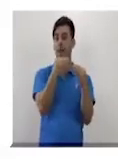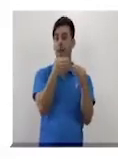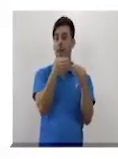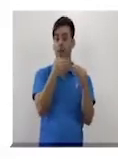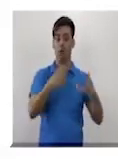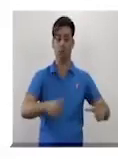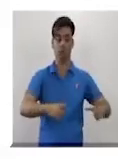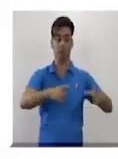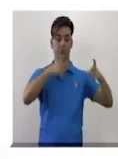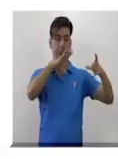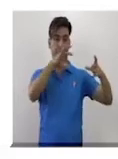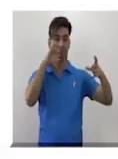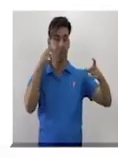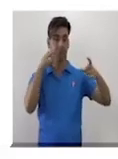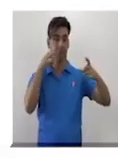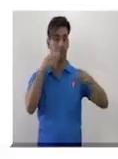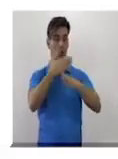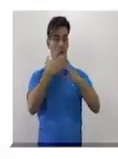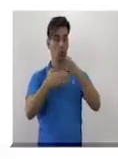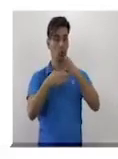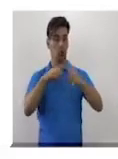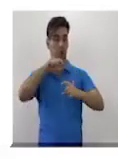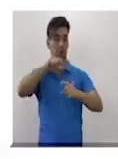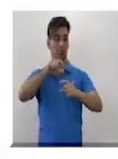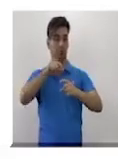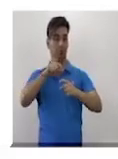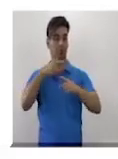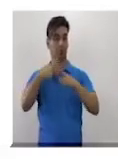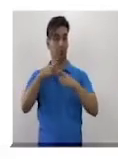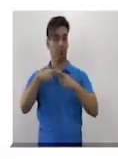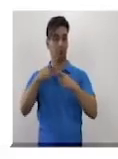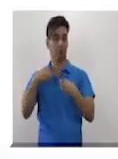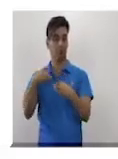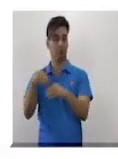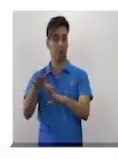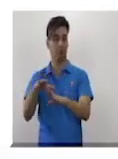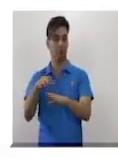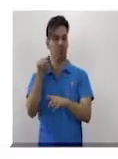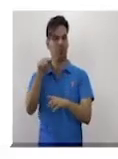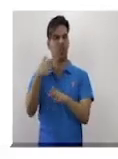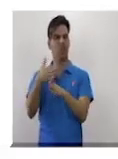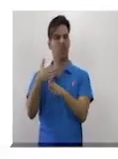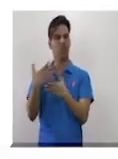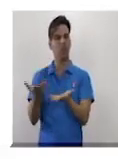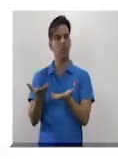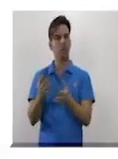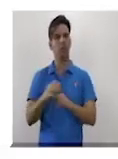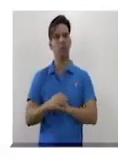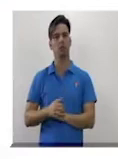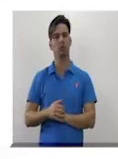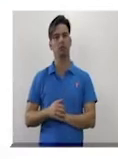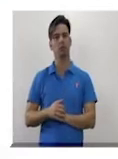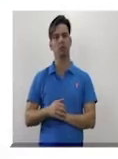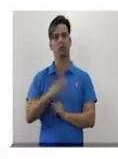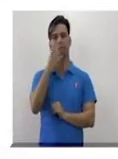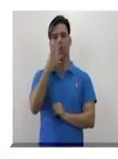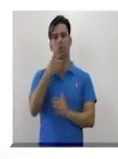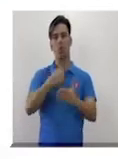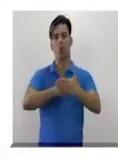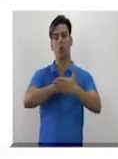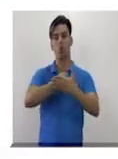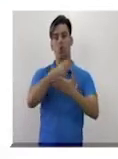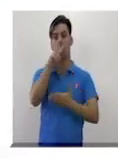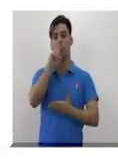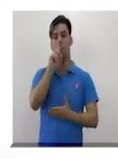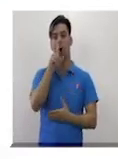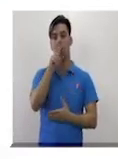derrochó, ya identificamos que íbamos a calcular una diferencia. ¿Una diferencia de qué? De volumen.